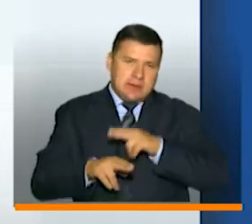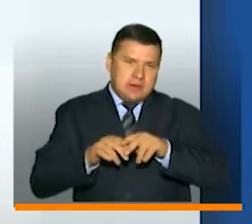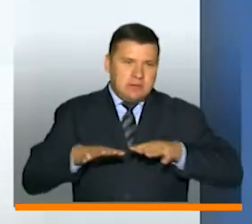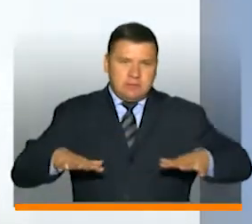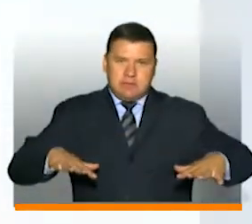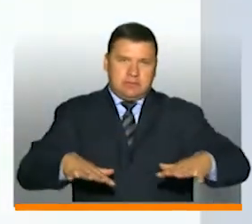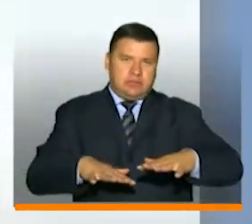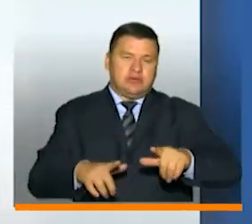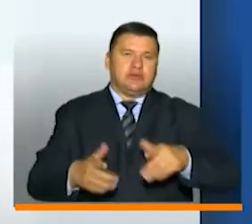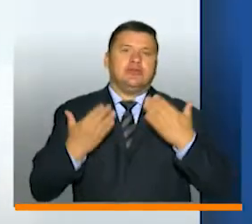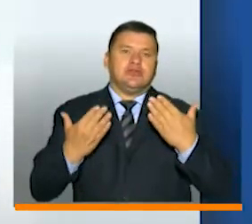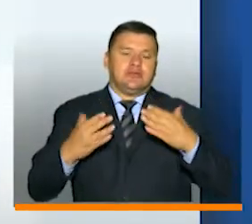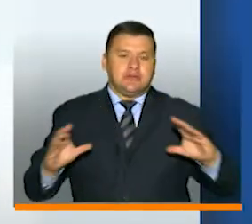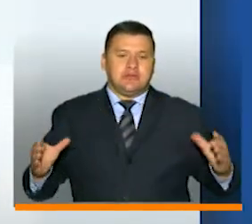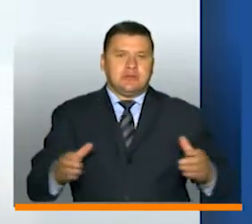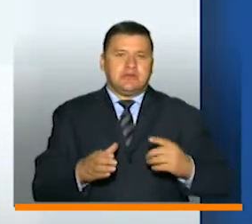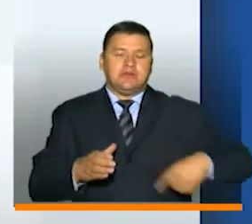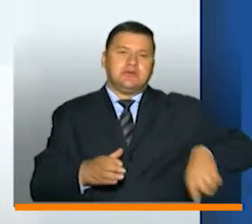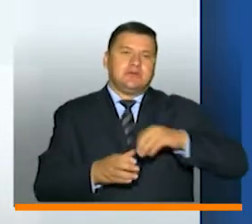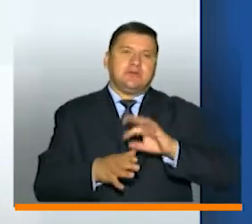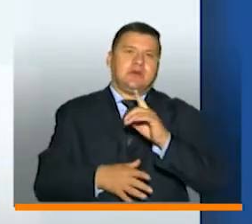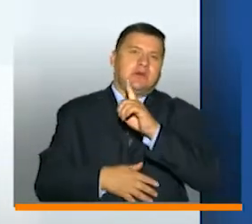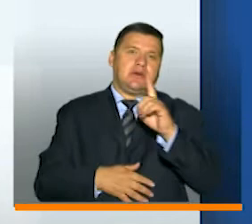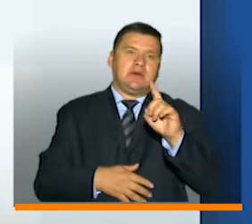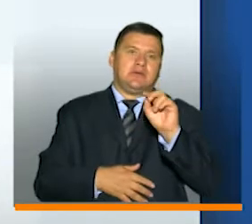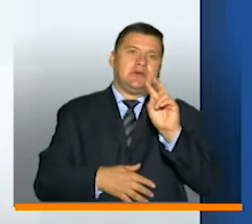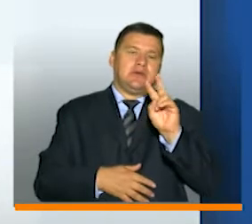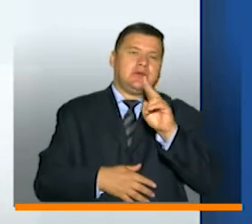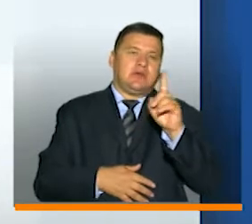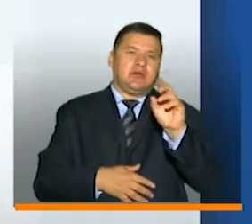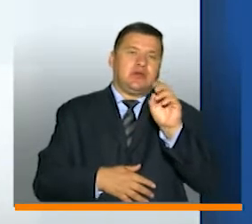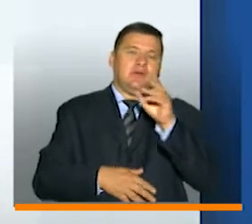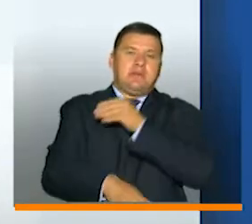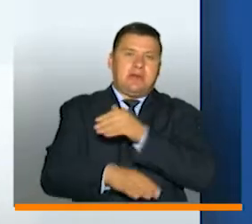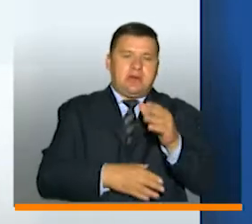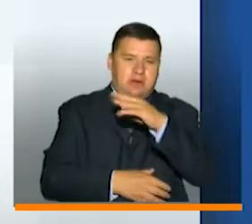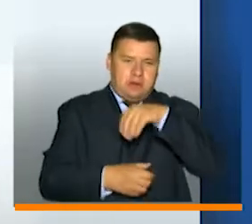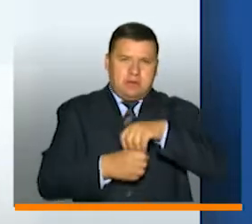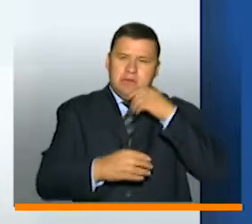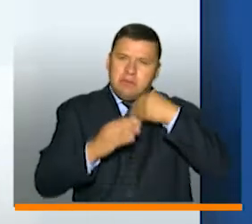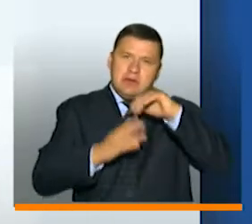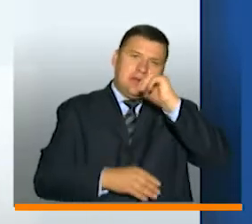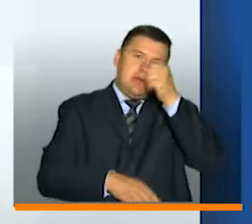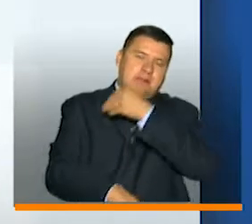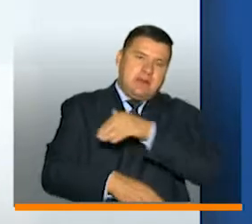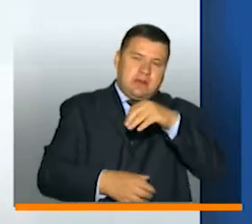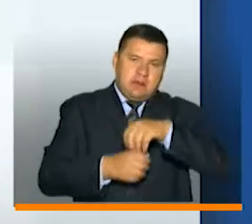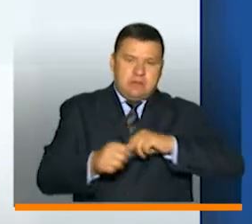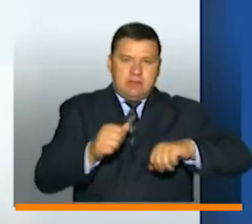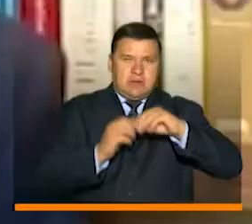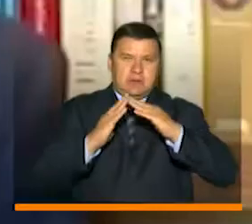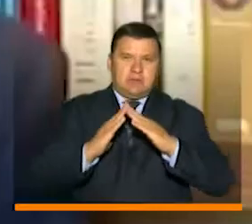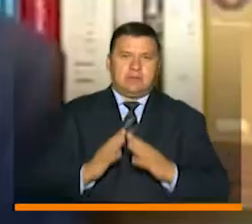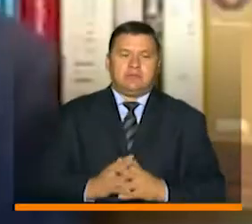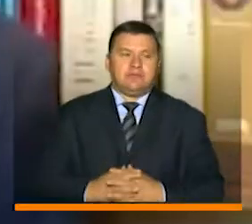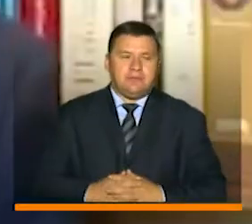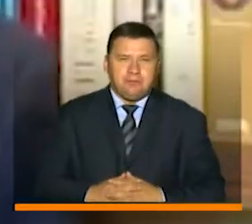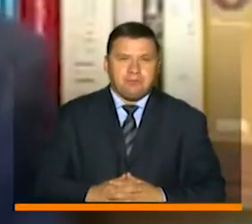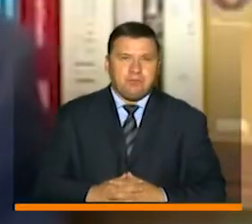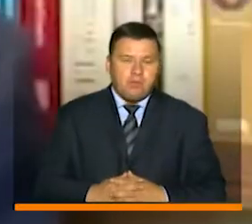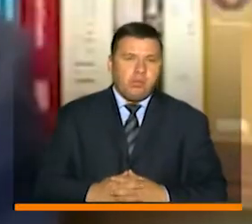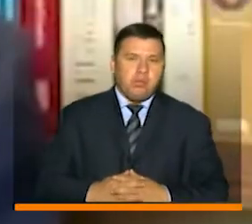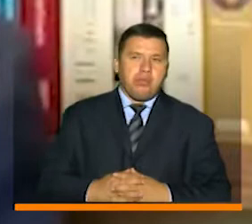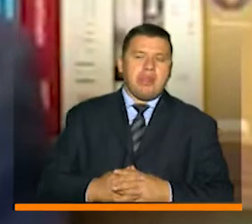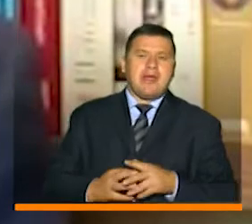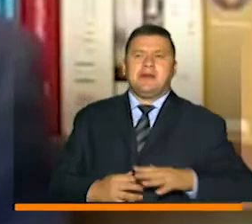redes, lo que permite tener una cobertura de 102 millones de usuarios, de los cuales más de 10 millones son residenciales. Nos ponen